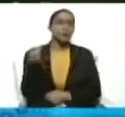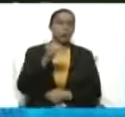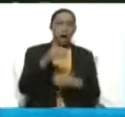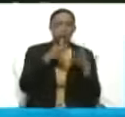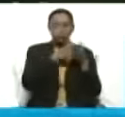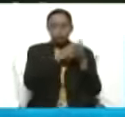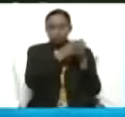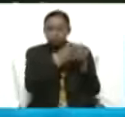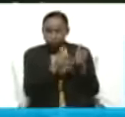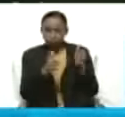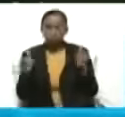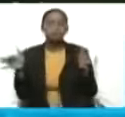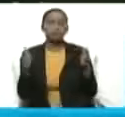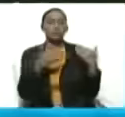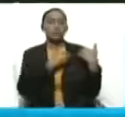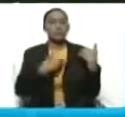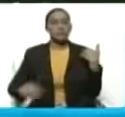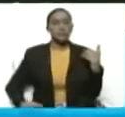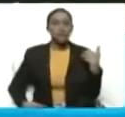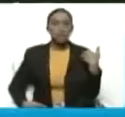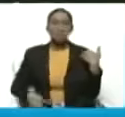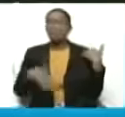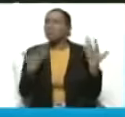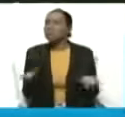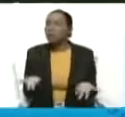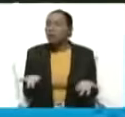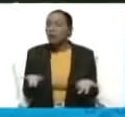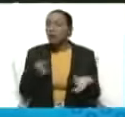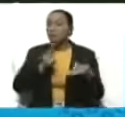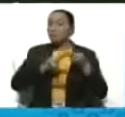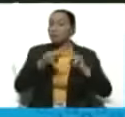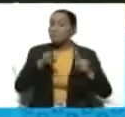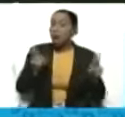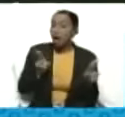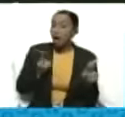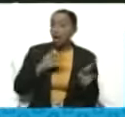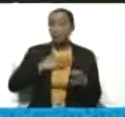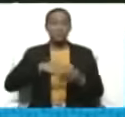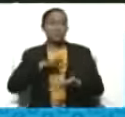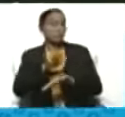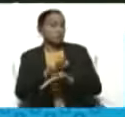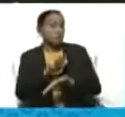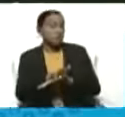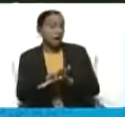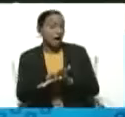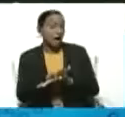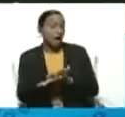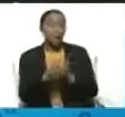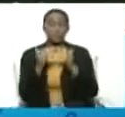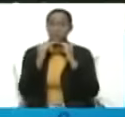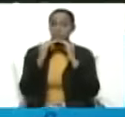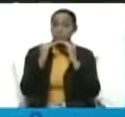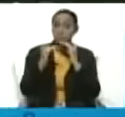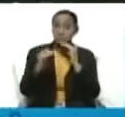6 años de paz, de estabilidad, de tranquilidad, de progreso